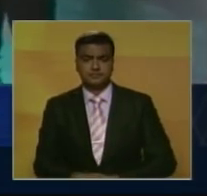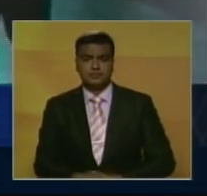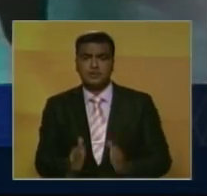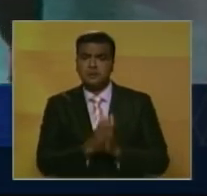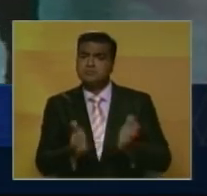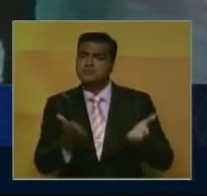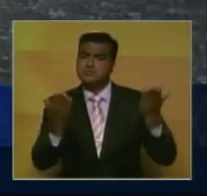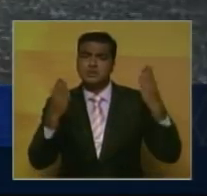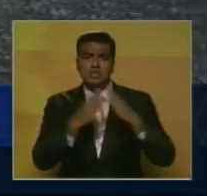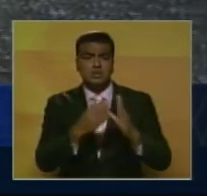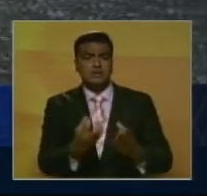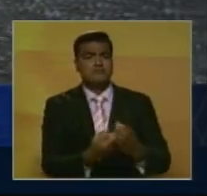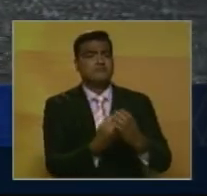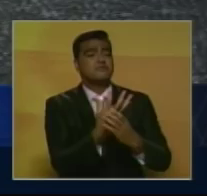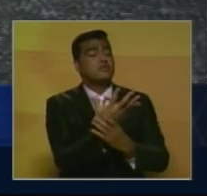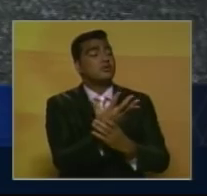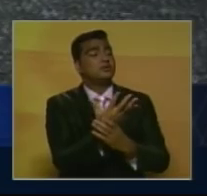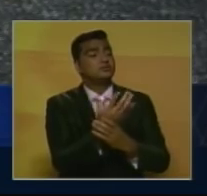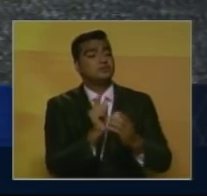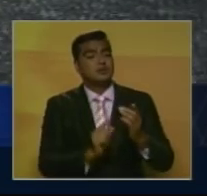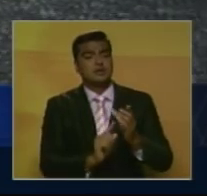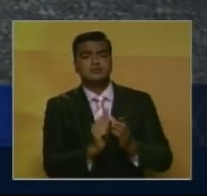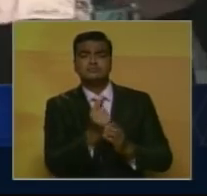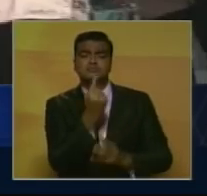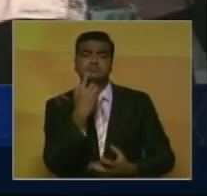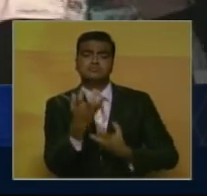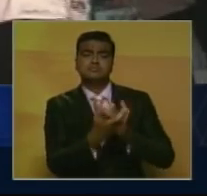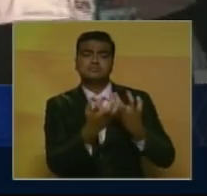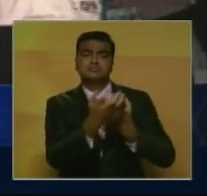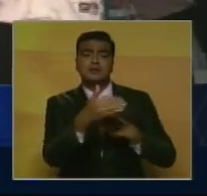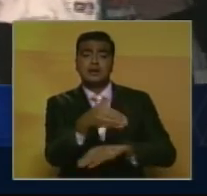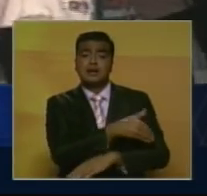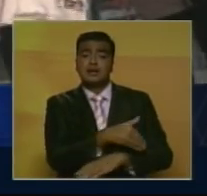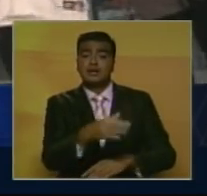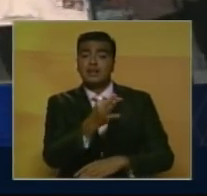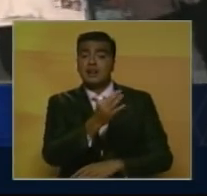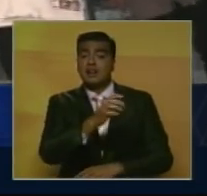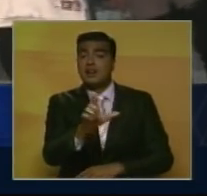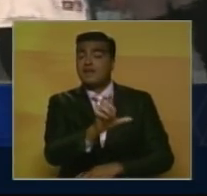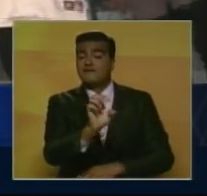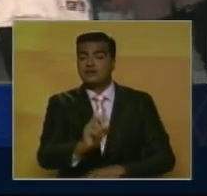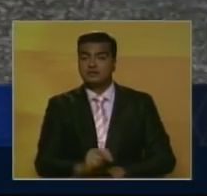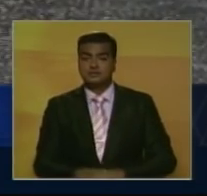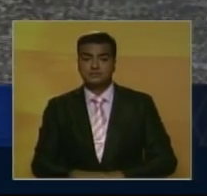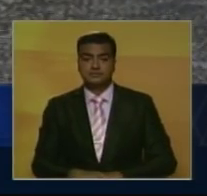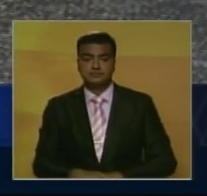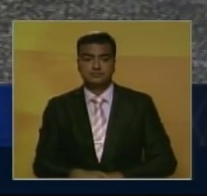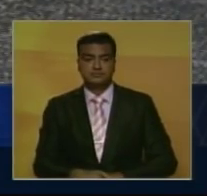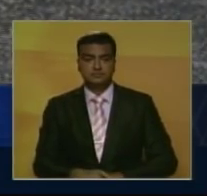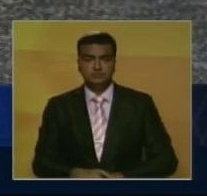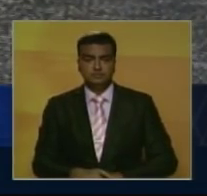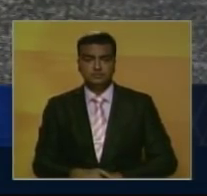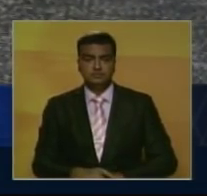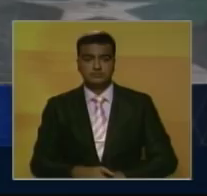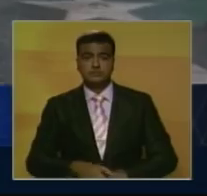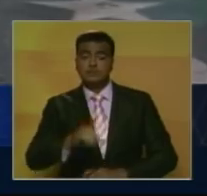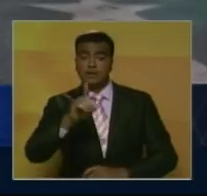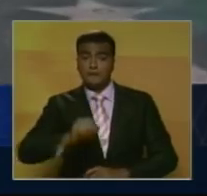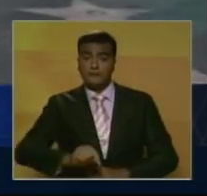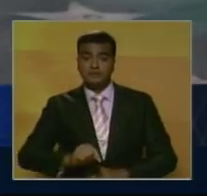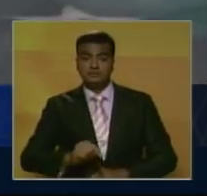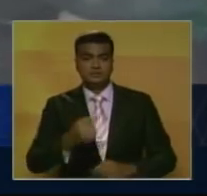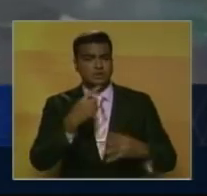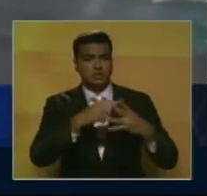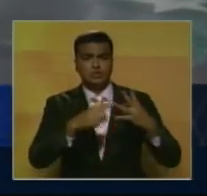han depositado flores y velas ante su apartamento en la calle Lafayette, en el Soho neoyorquino. También en Brixton,